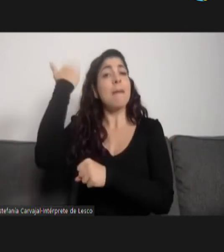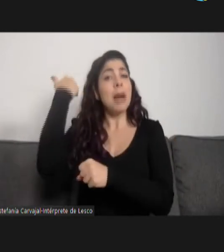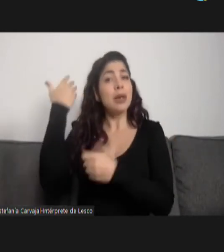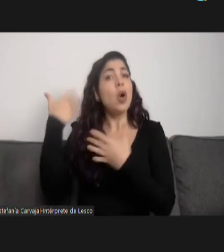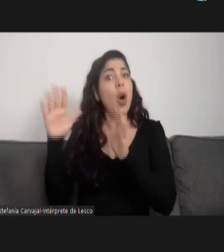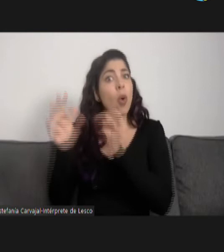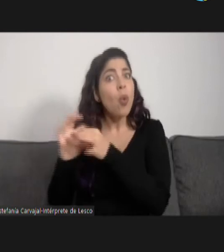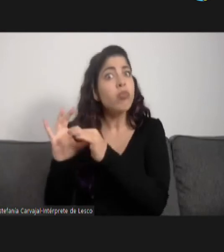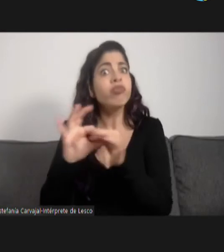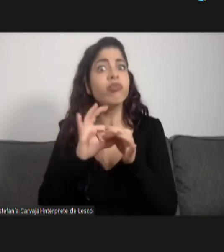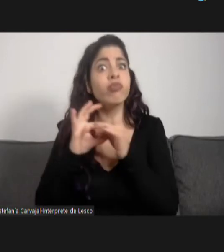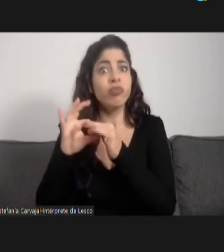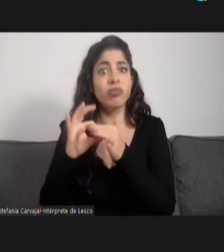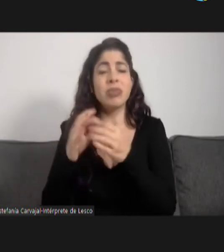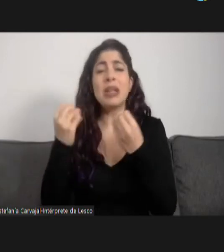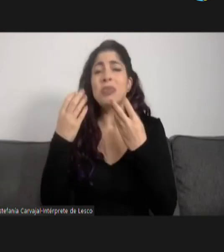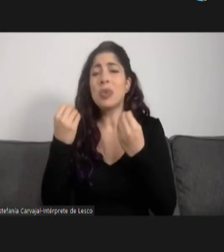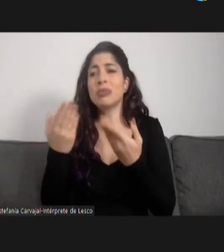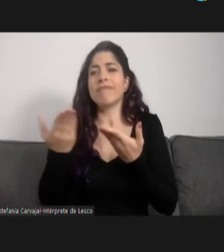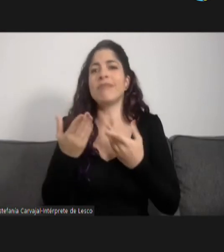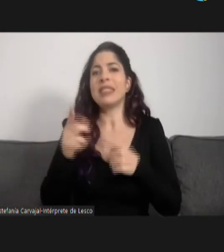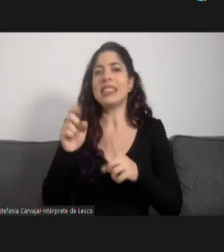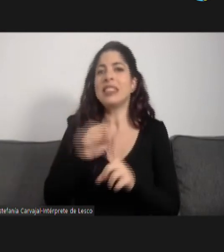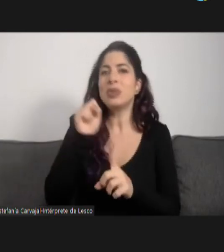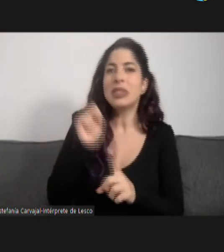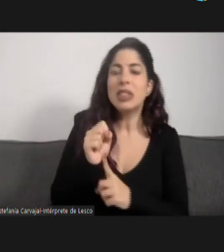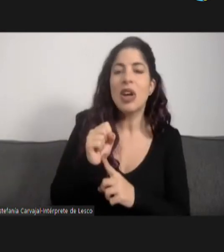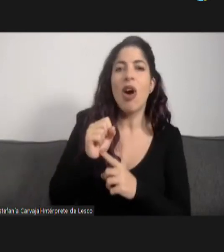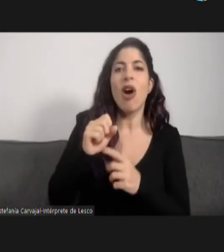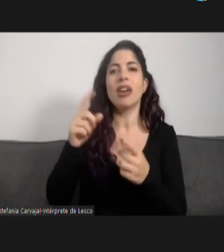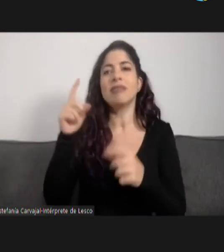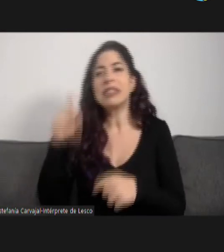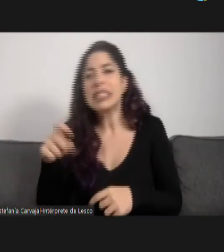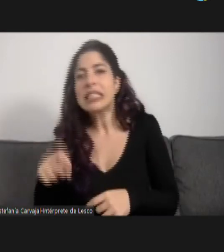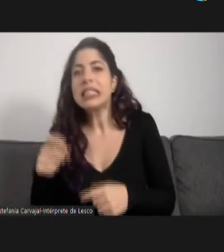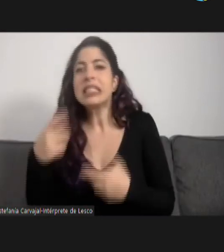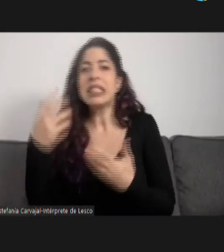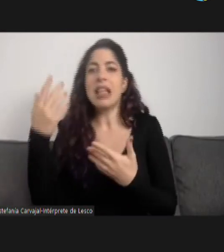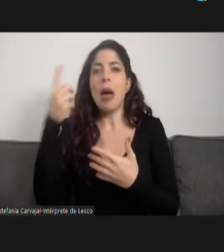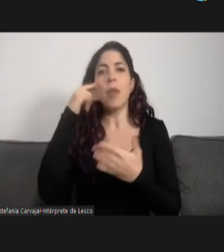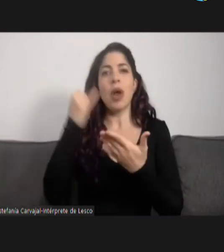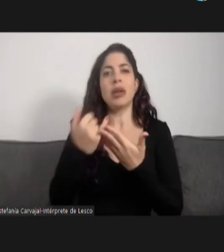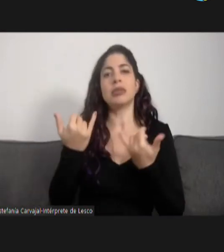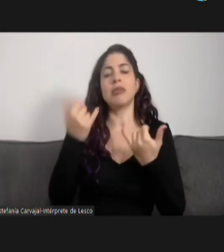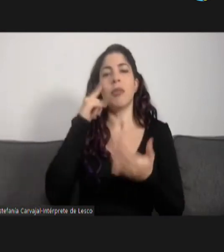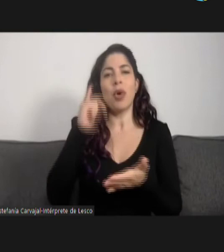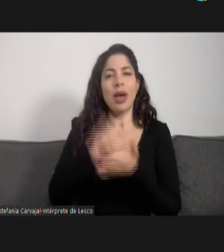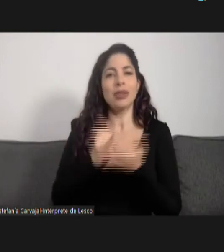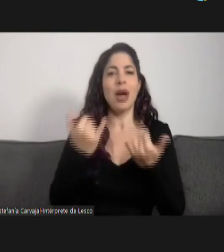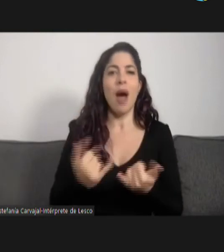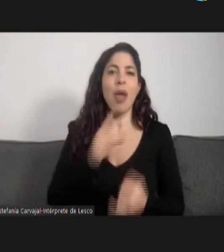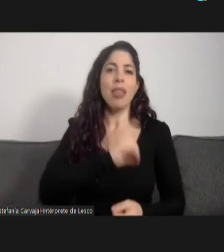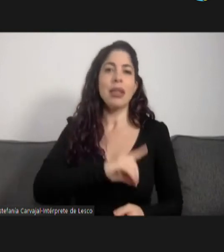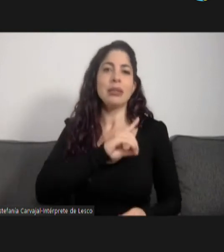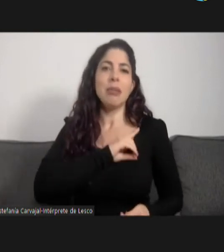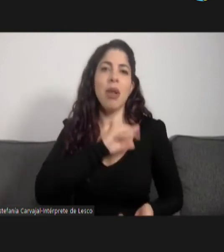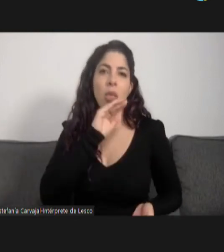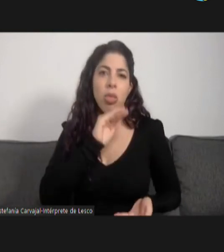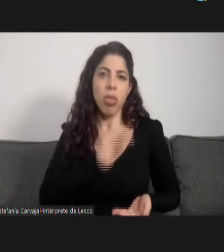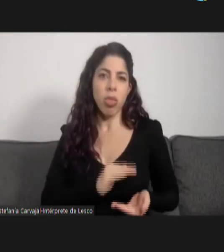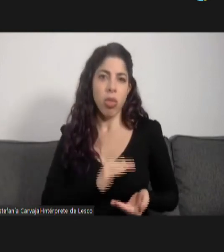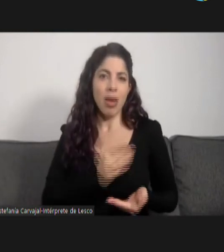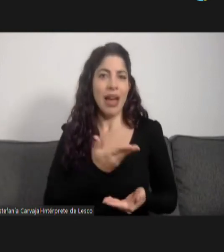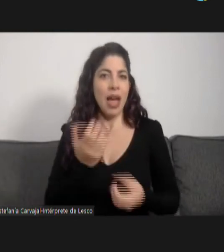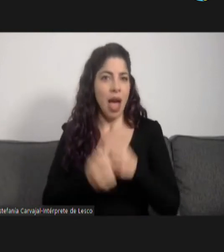muchas necesidades han llevado y muchas cosas han llevado a que en este momento no tengamos esa rigurosidad y esa disciplina que tuvimos el año pasado, pero en este